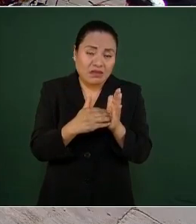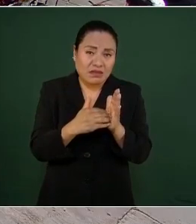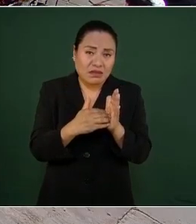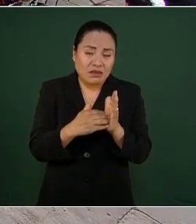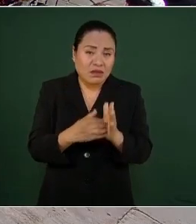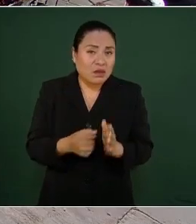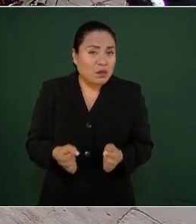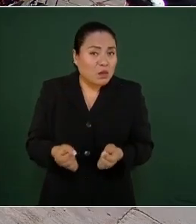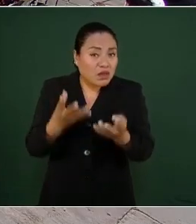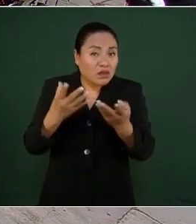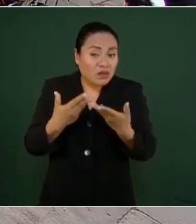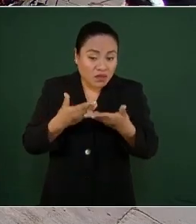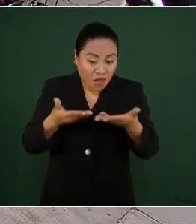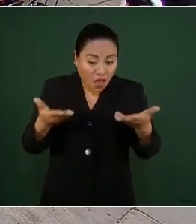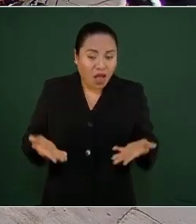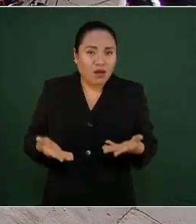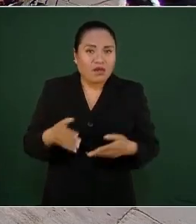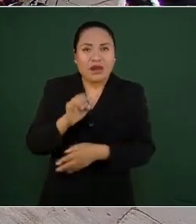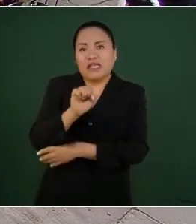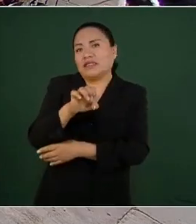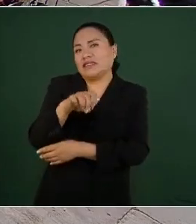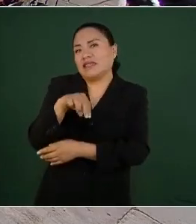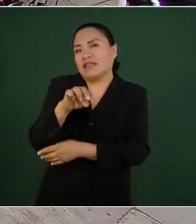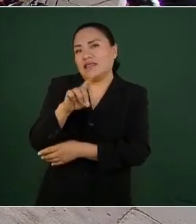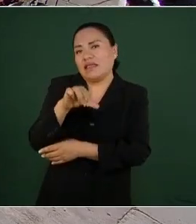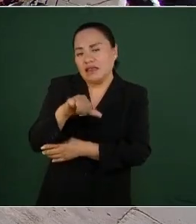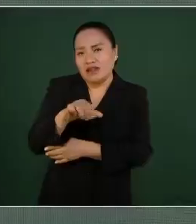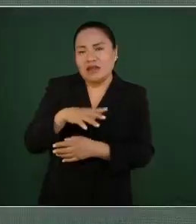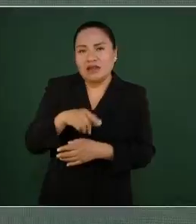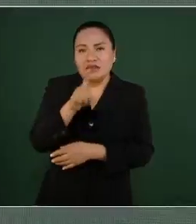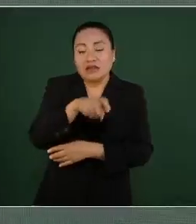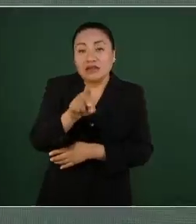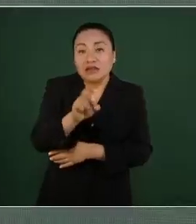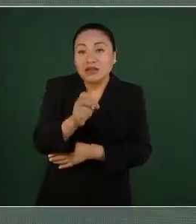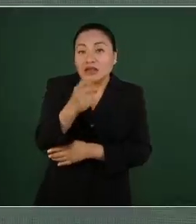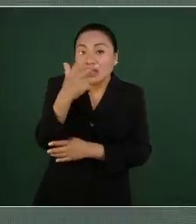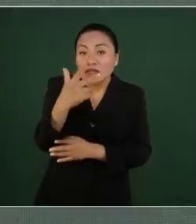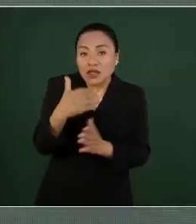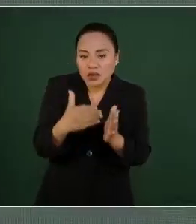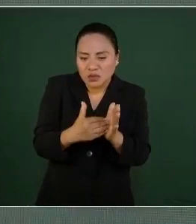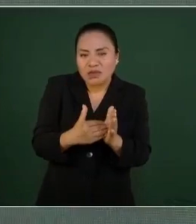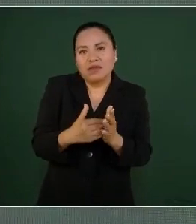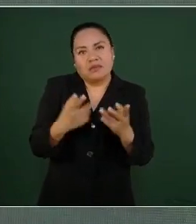cuántos elementos tiene ahora la Guardia Nacional? 138 mil